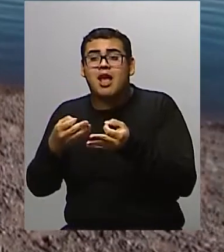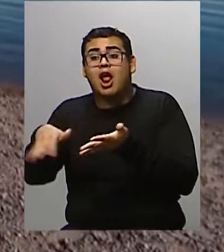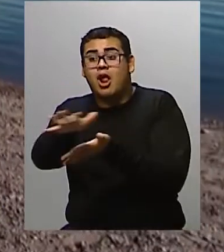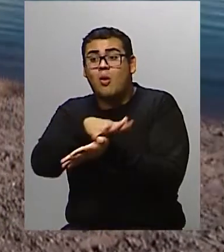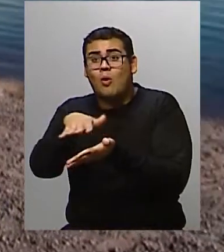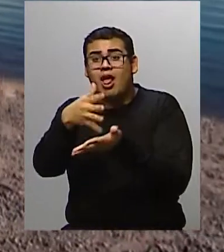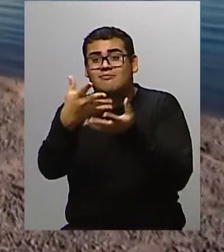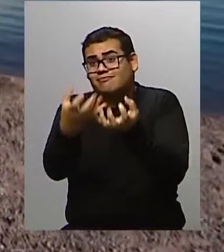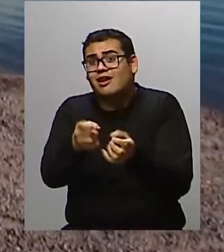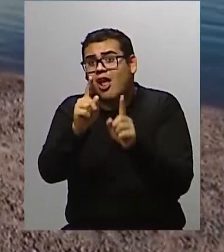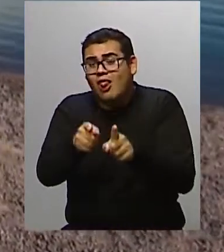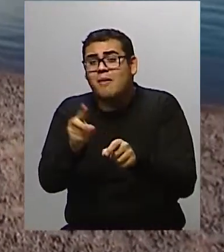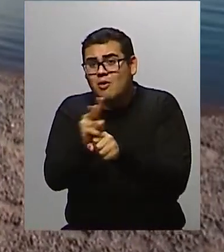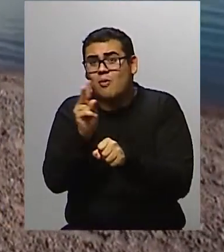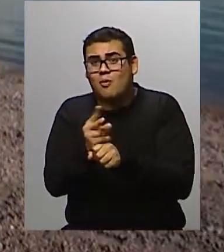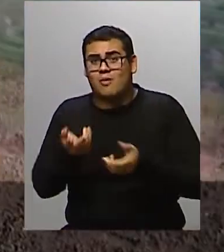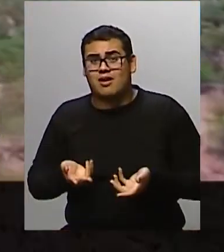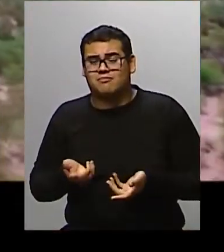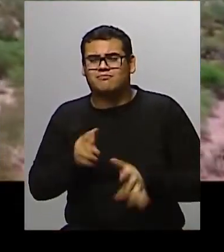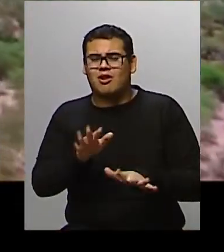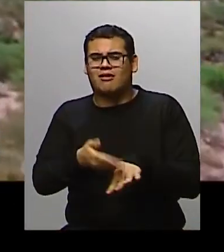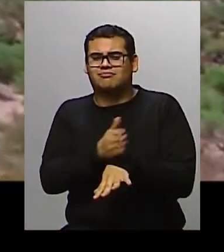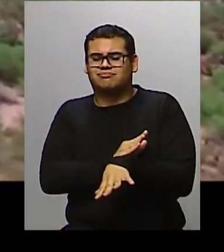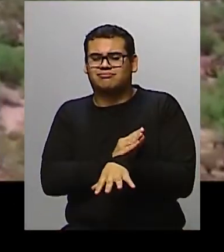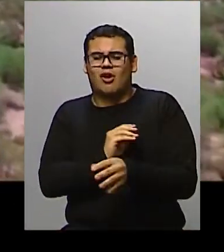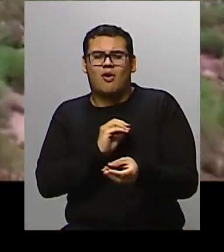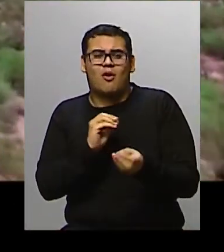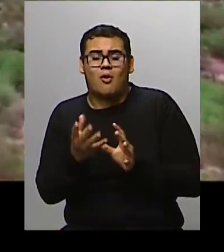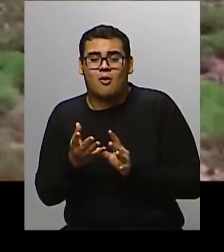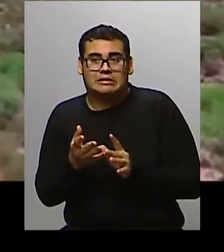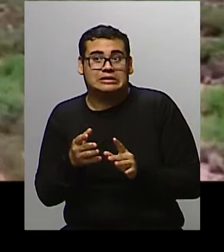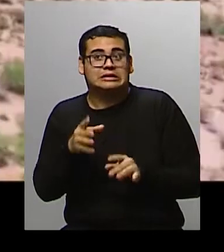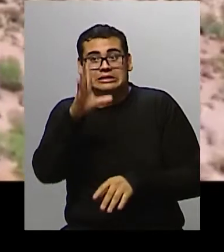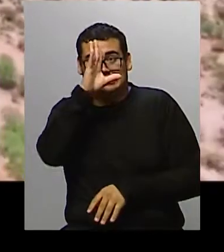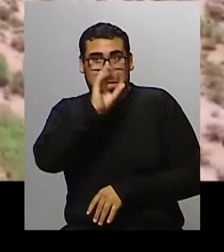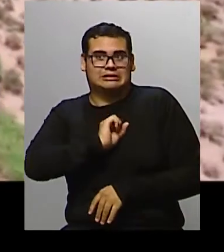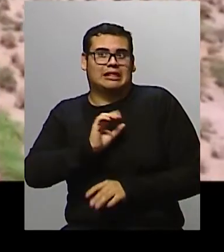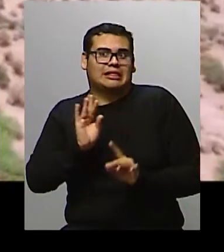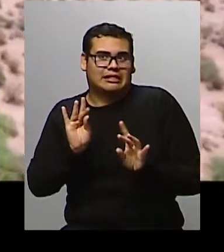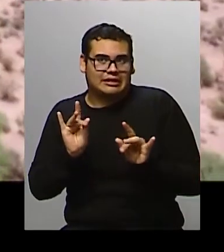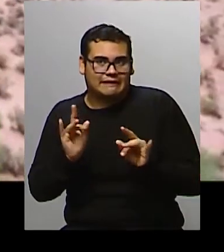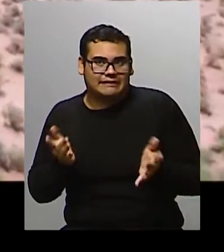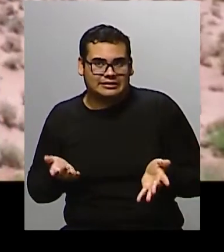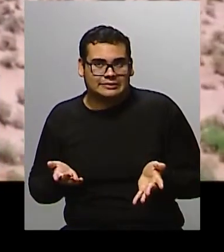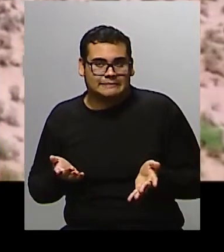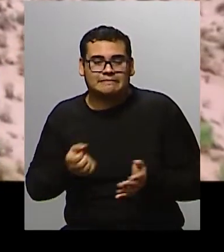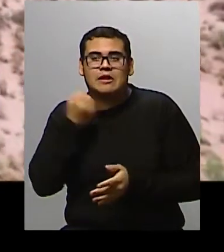Digo, ahora, ¿cómo hacerlo? Y bueno, me parece que es un gran desafío. Es decir, ver cómo aprovechar